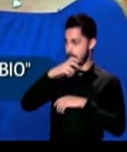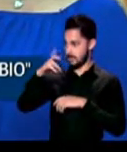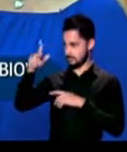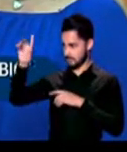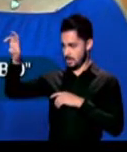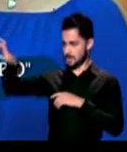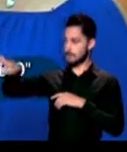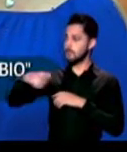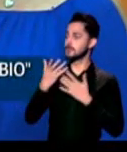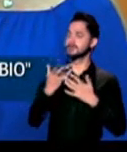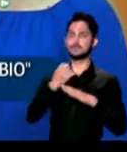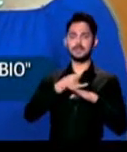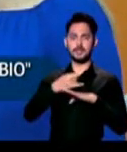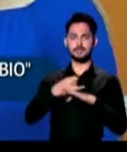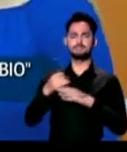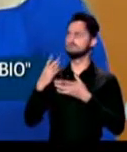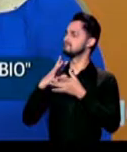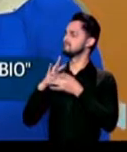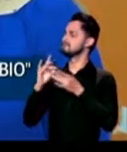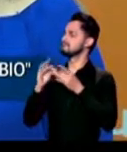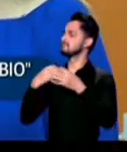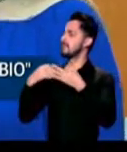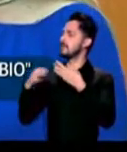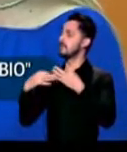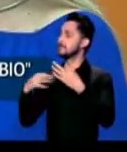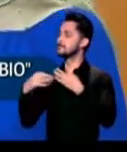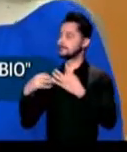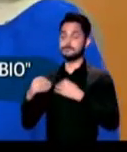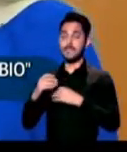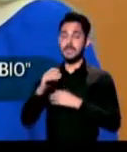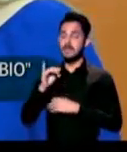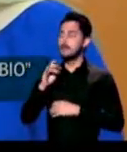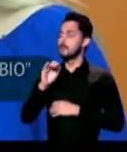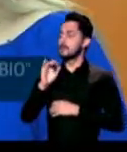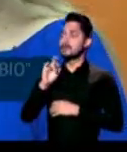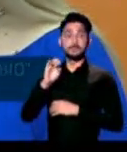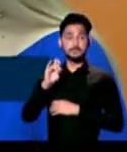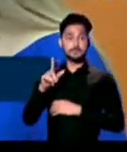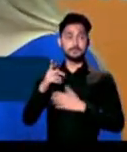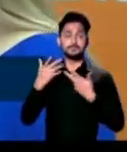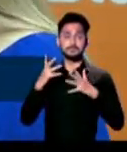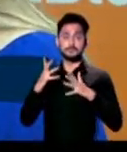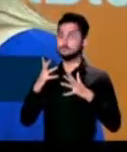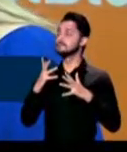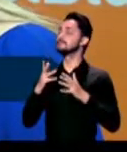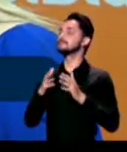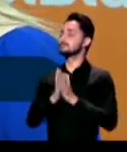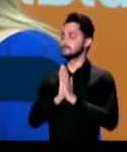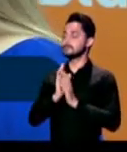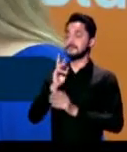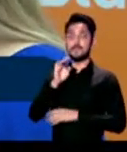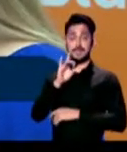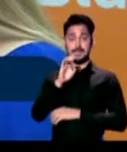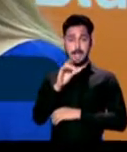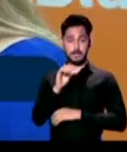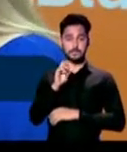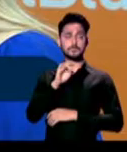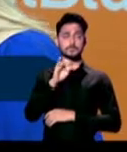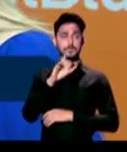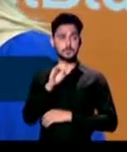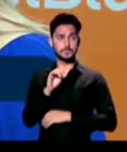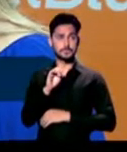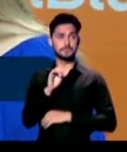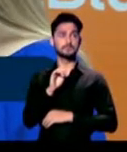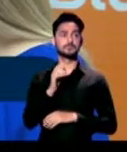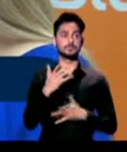estar hasta la isla. Cuéntenos un poco. Así es. Una vez Yadier hizo el llamado, ¿verdad?, el señor gobernador Ricardo Rosselló empezó a hacer las gestiones